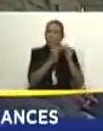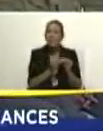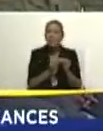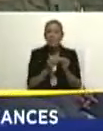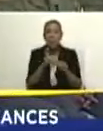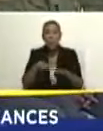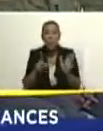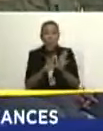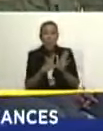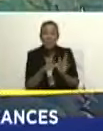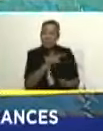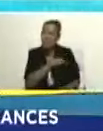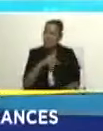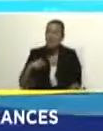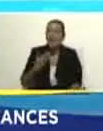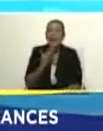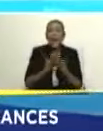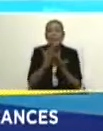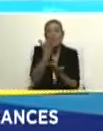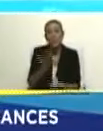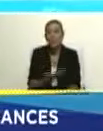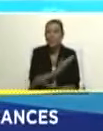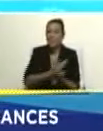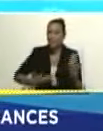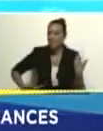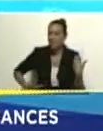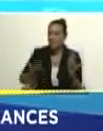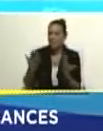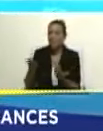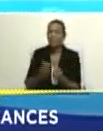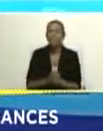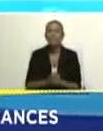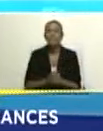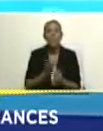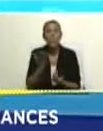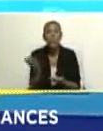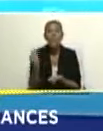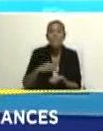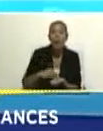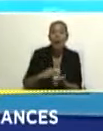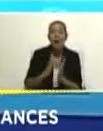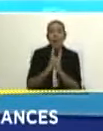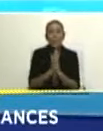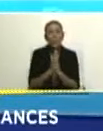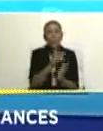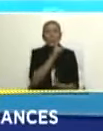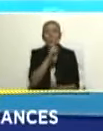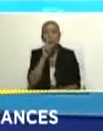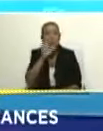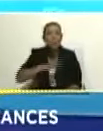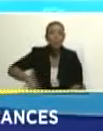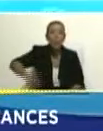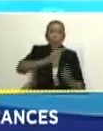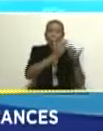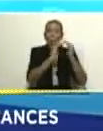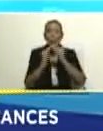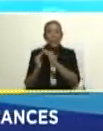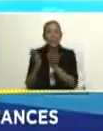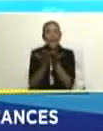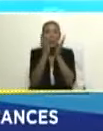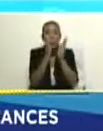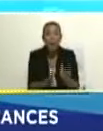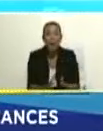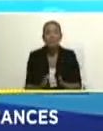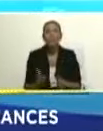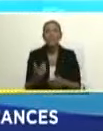Pérez Bonalde es nuestro gracias a usted. Señor presidente, bueno, una vez más, en nombre de todos estos muchachos, en